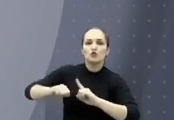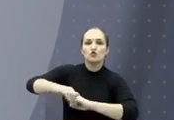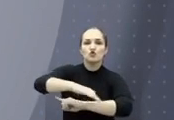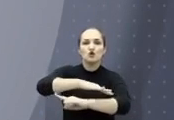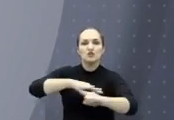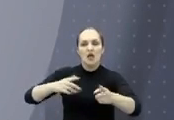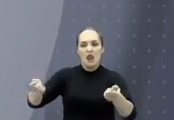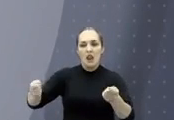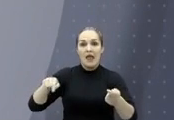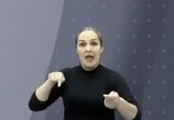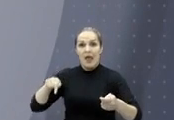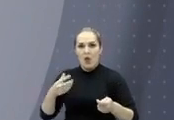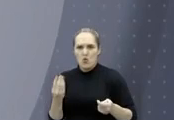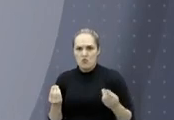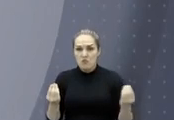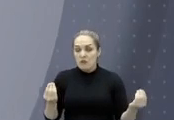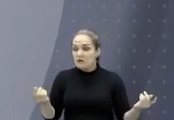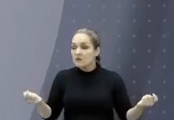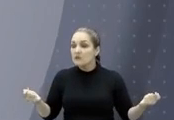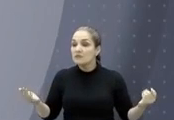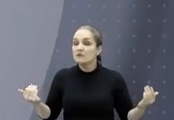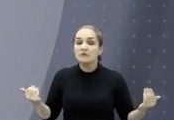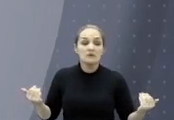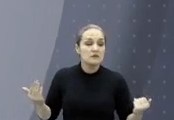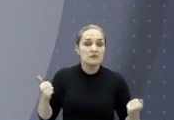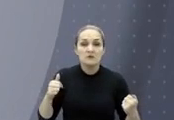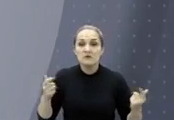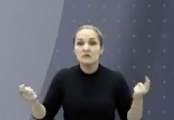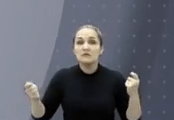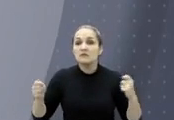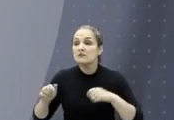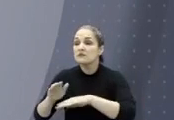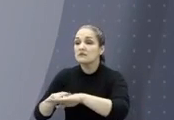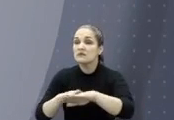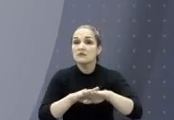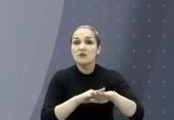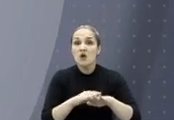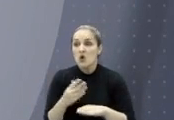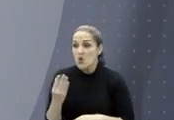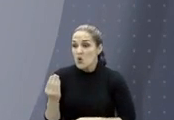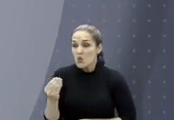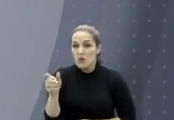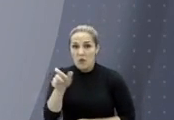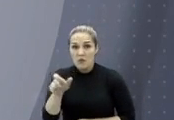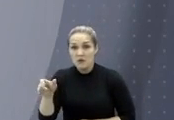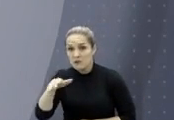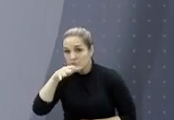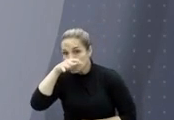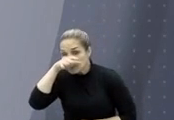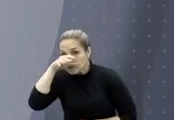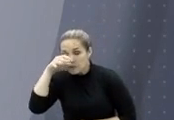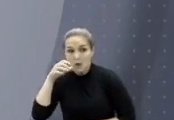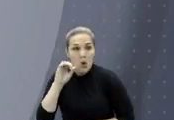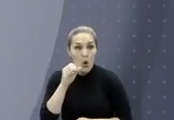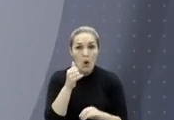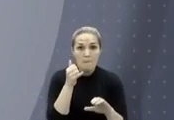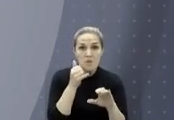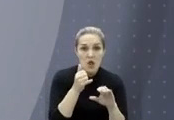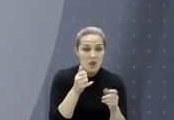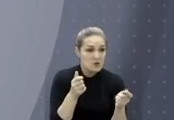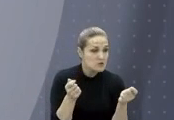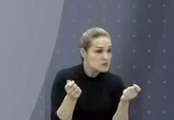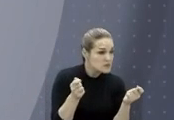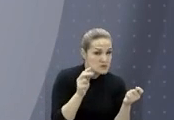sobre lo que ellos denominan pues, los viciosos, los expendedores de drogas, violadores. Pues ayer